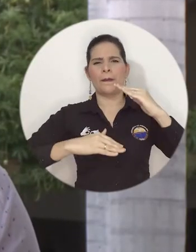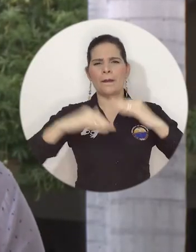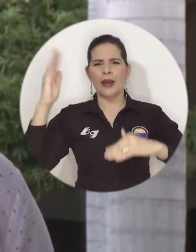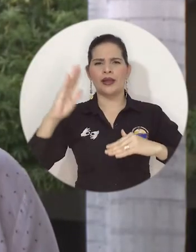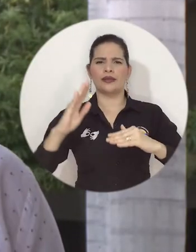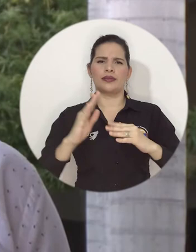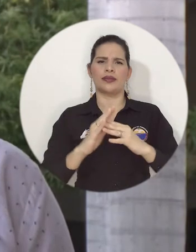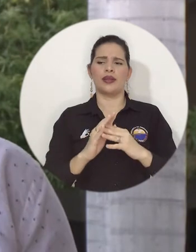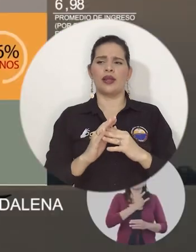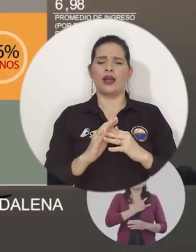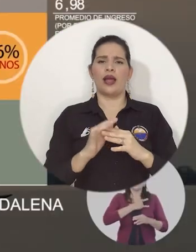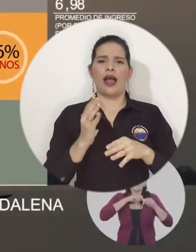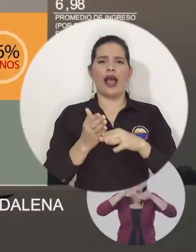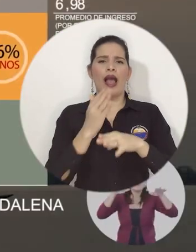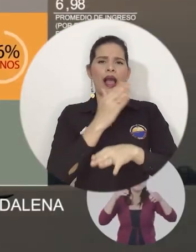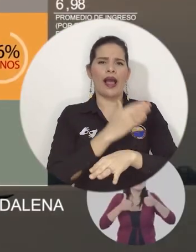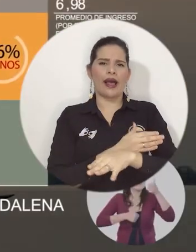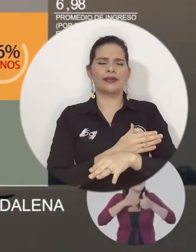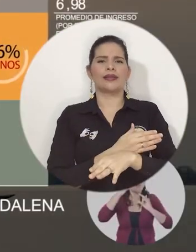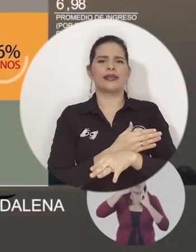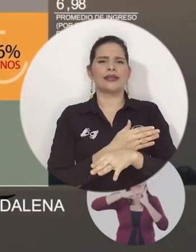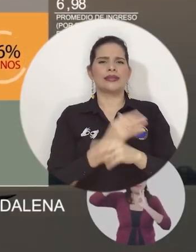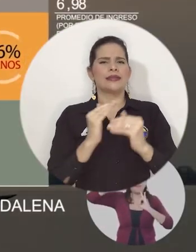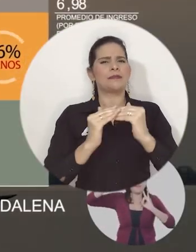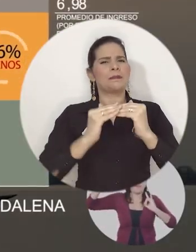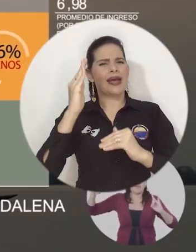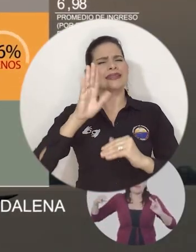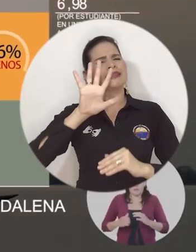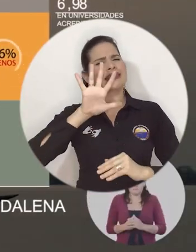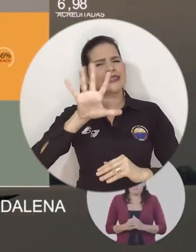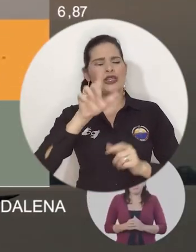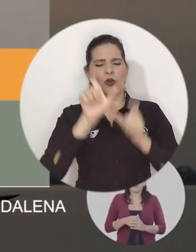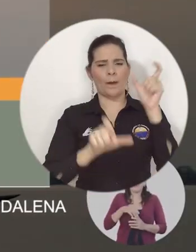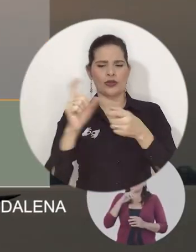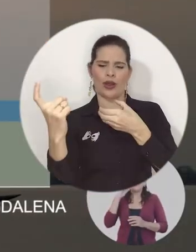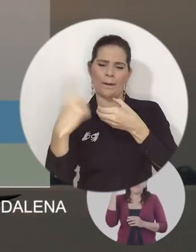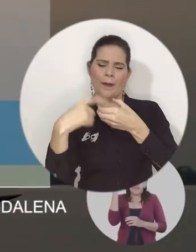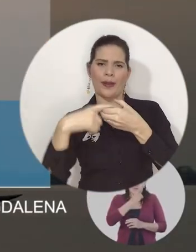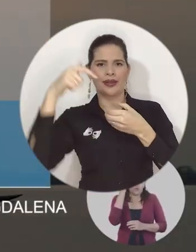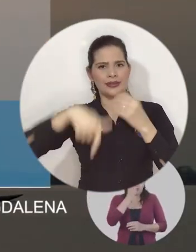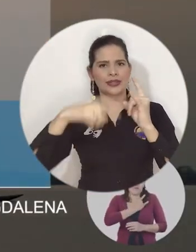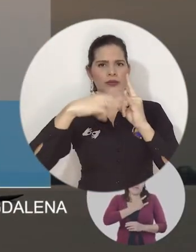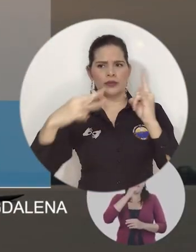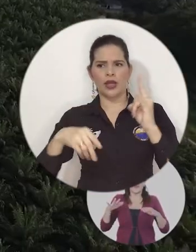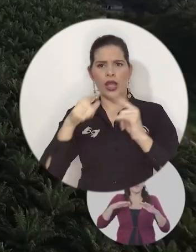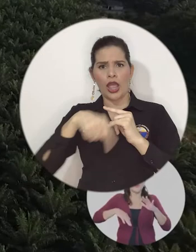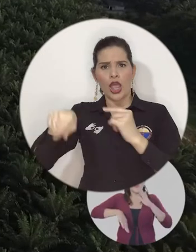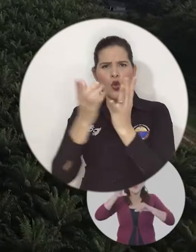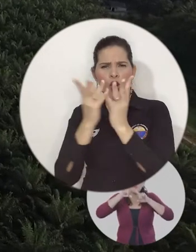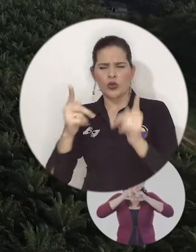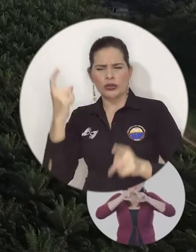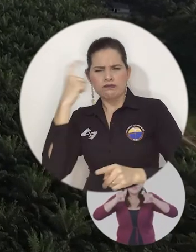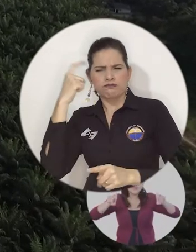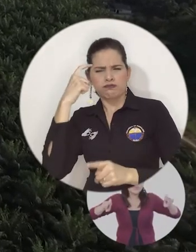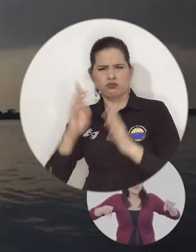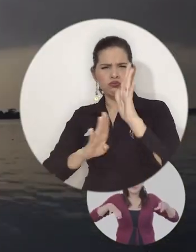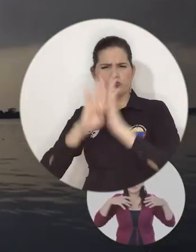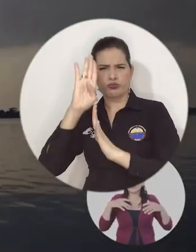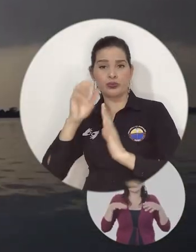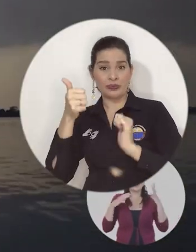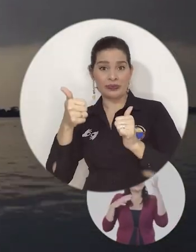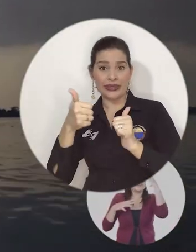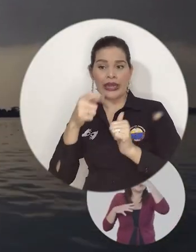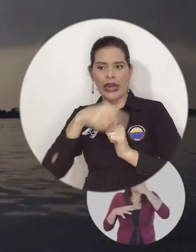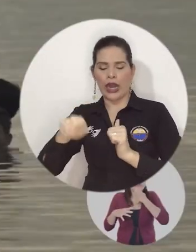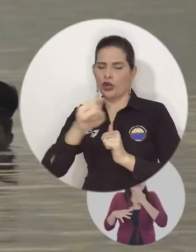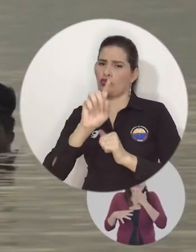ese programa de Talentos Magdalena, donde nosotros tenemos unos compromisos puntuales de apoyar en